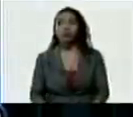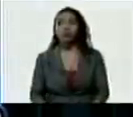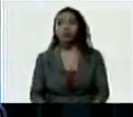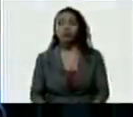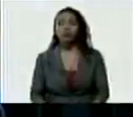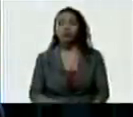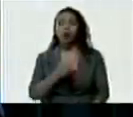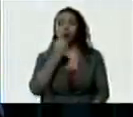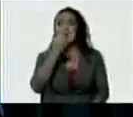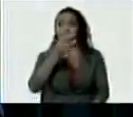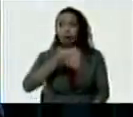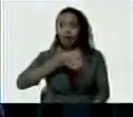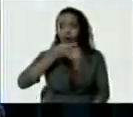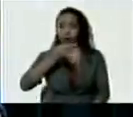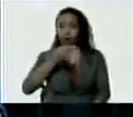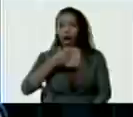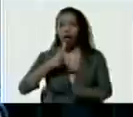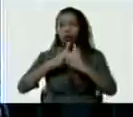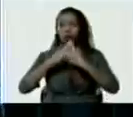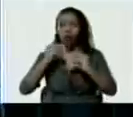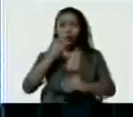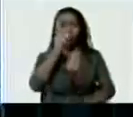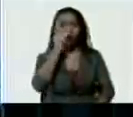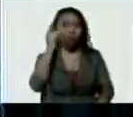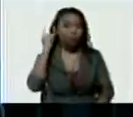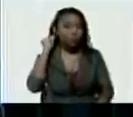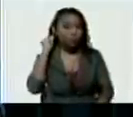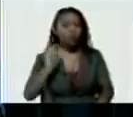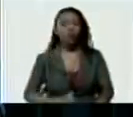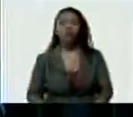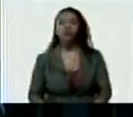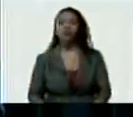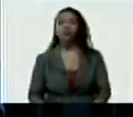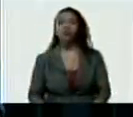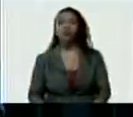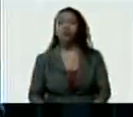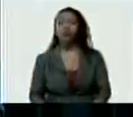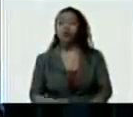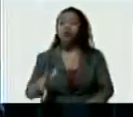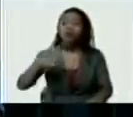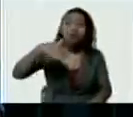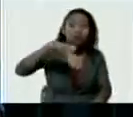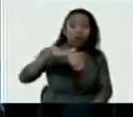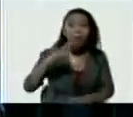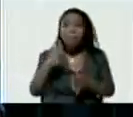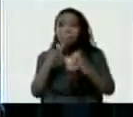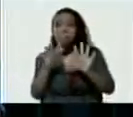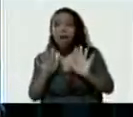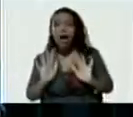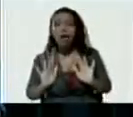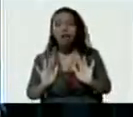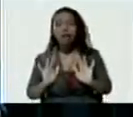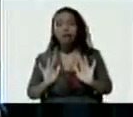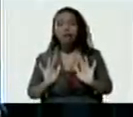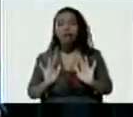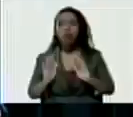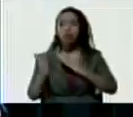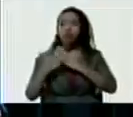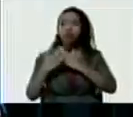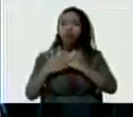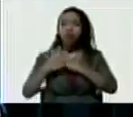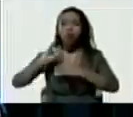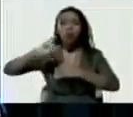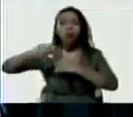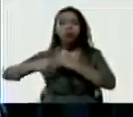Muy buenas tardes a todas y a todos. Todo parece indicar que el señor Juan